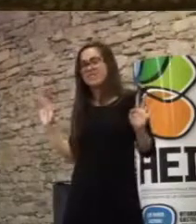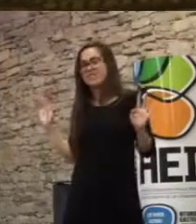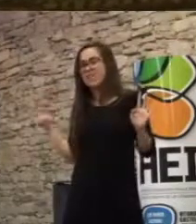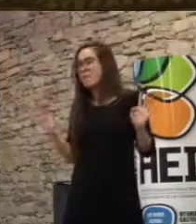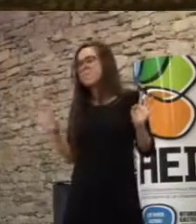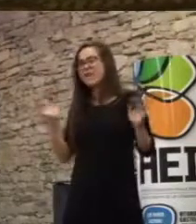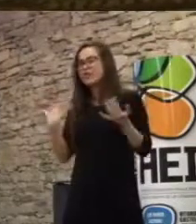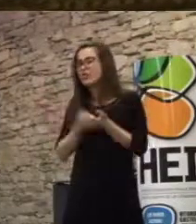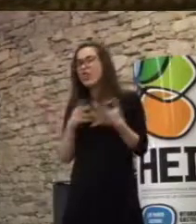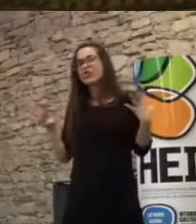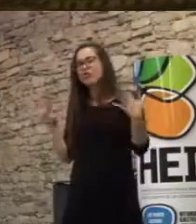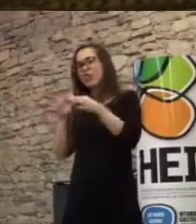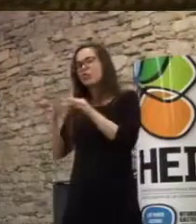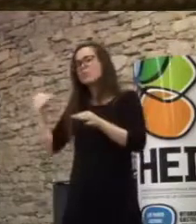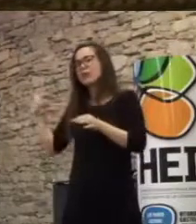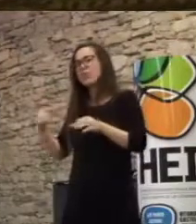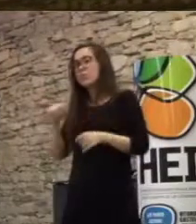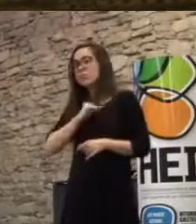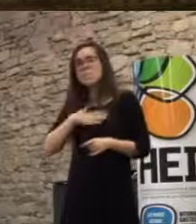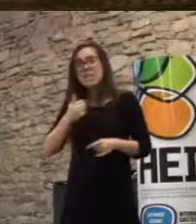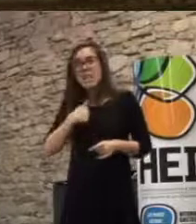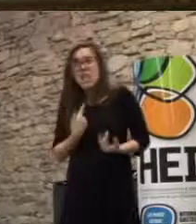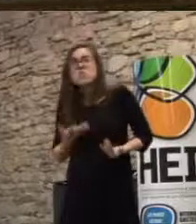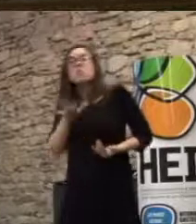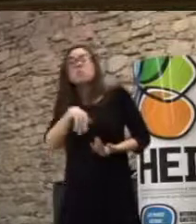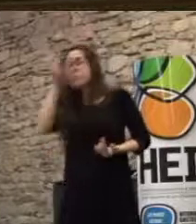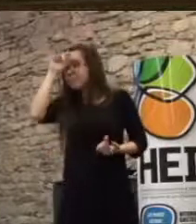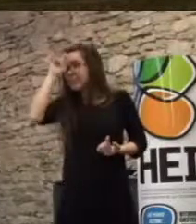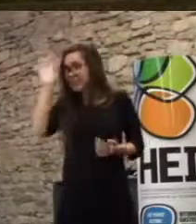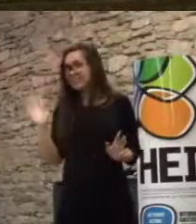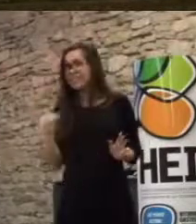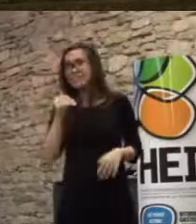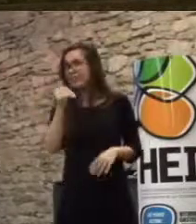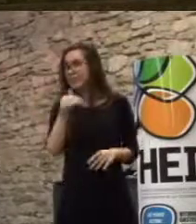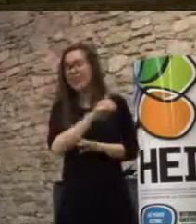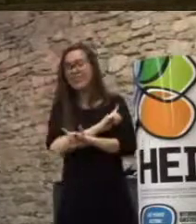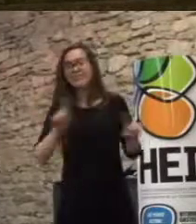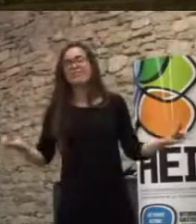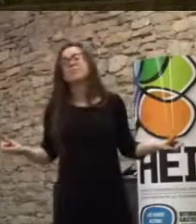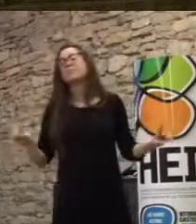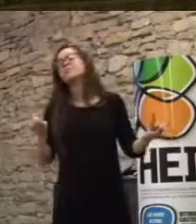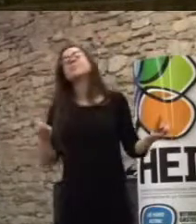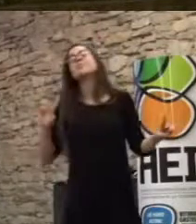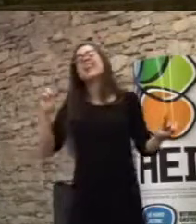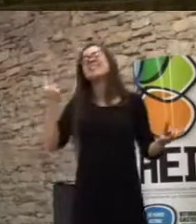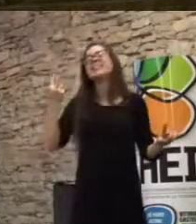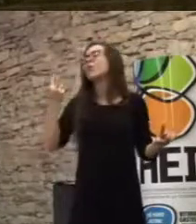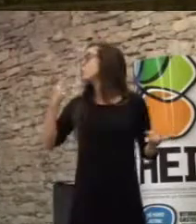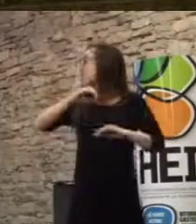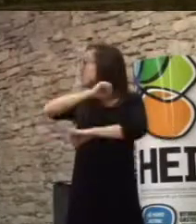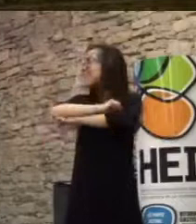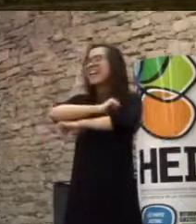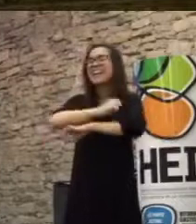mañana igual que de vosotros tampoco la segunda ventana tampoco se puede tocar mucho porque también pertenece al pasado es una ventana en la cual está lo que yo